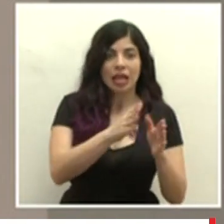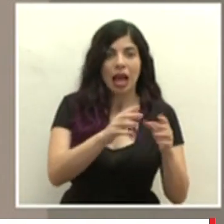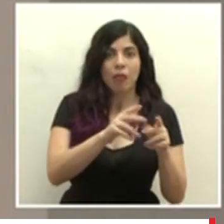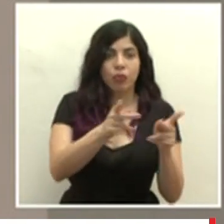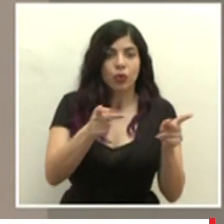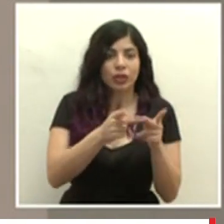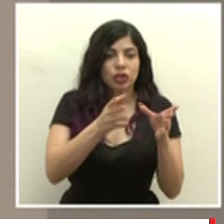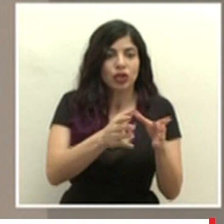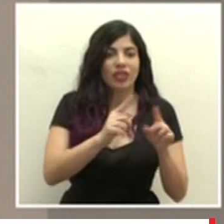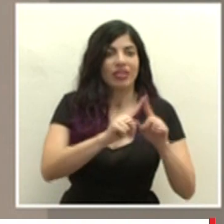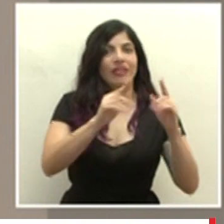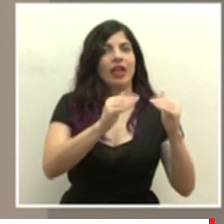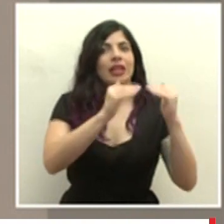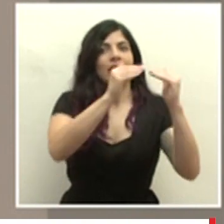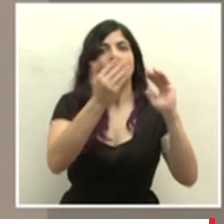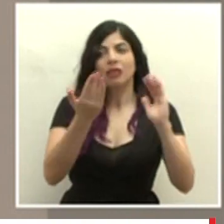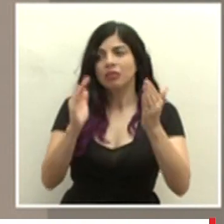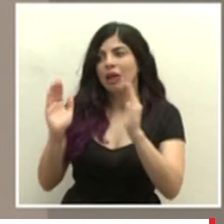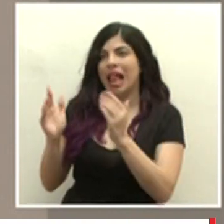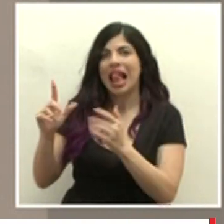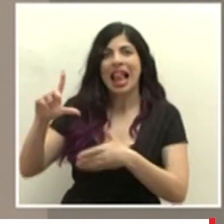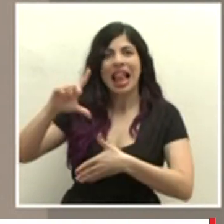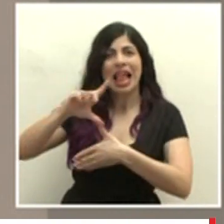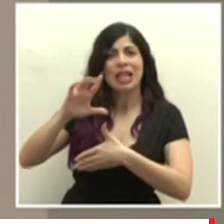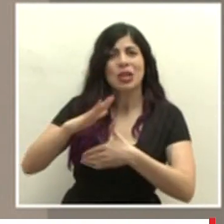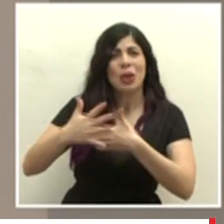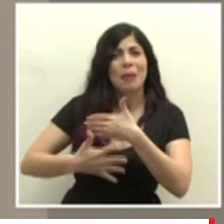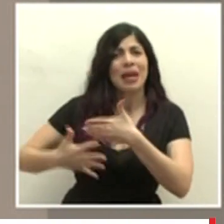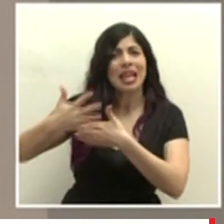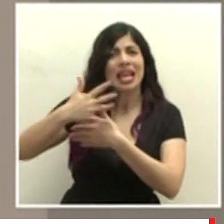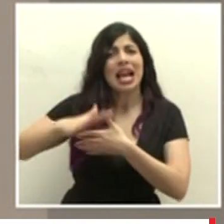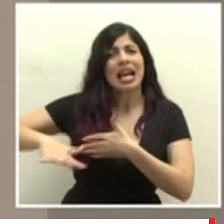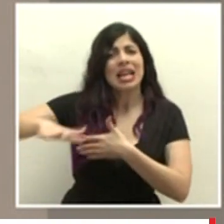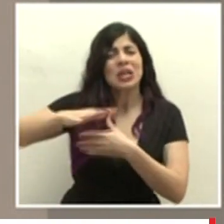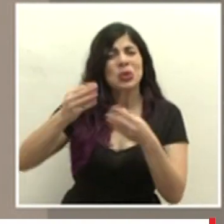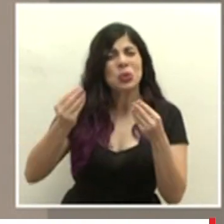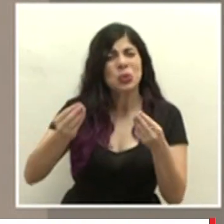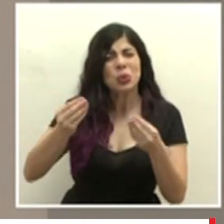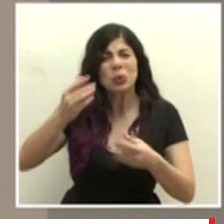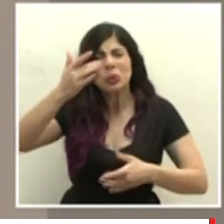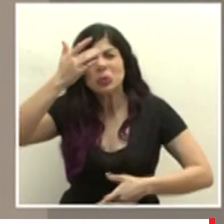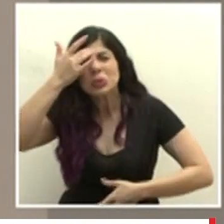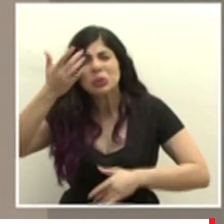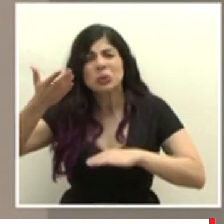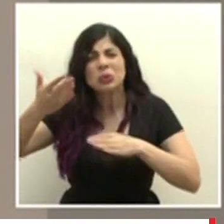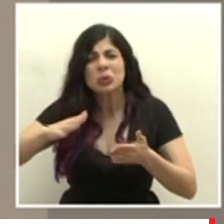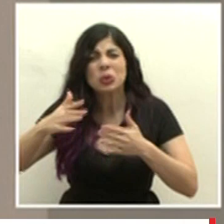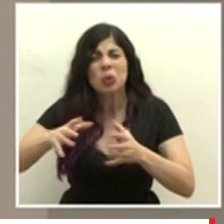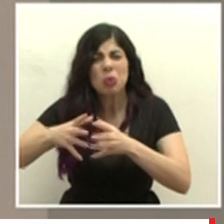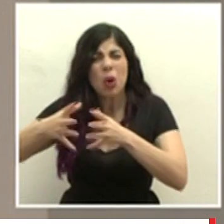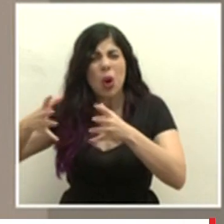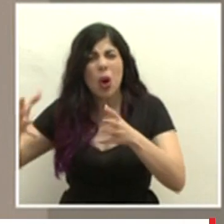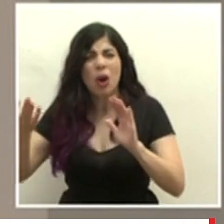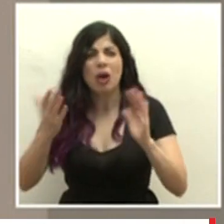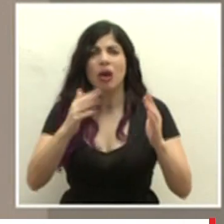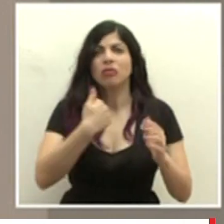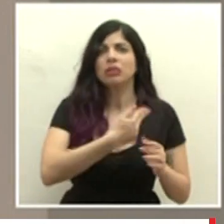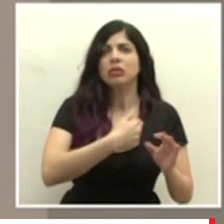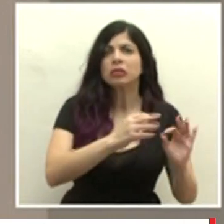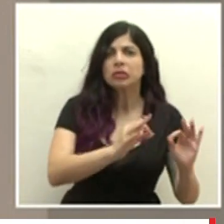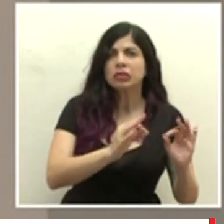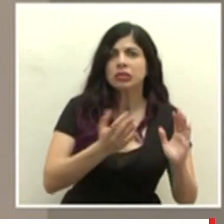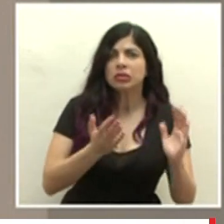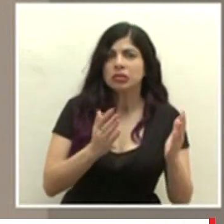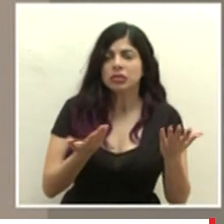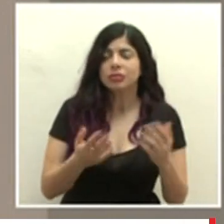de Latinoamérica, en donde hay una cantidad muy alta de casos y de fallecimientos. También, a